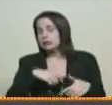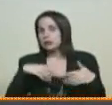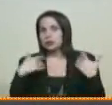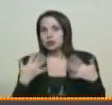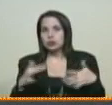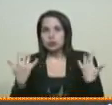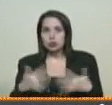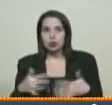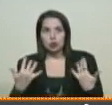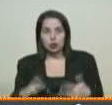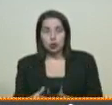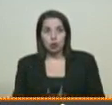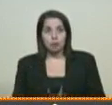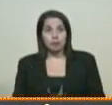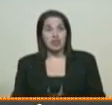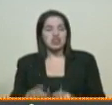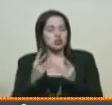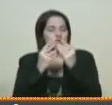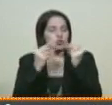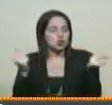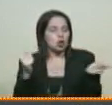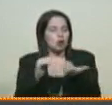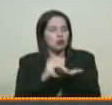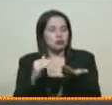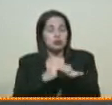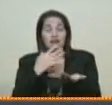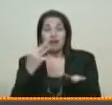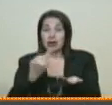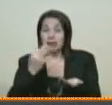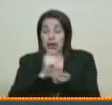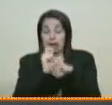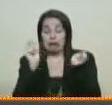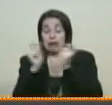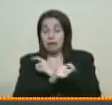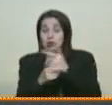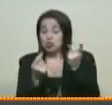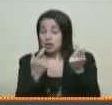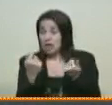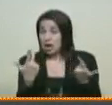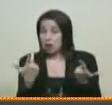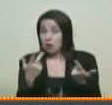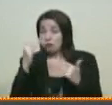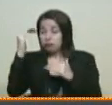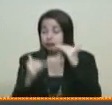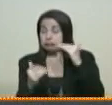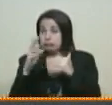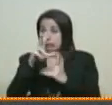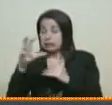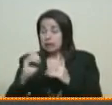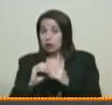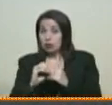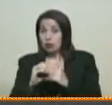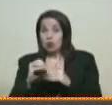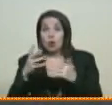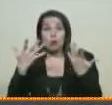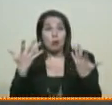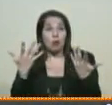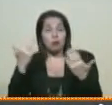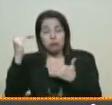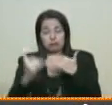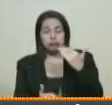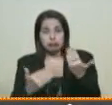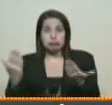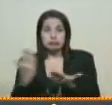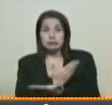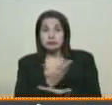solución verdadera, profunda, además de la reconversión monetaria que apunta correctamente hacia donde debemos apuntar,